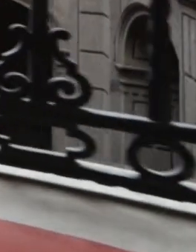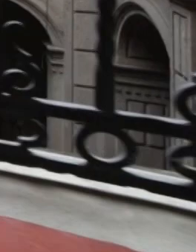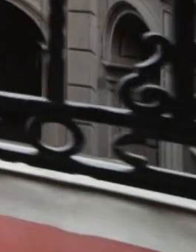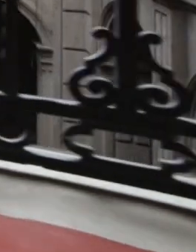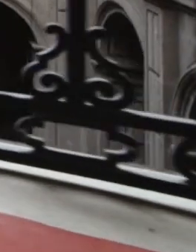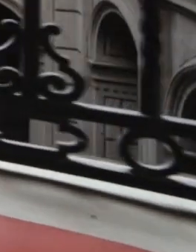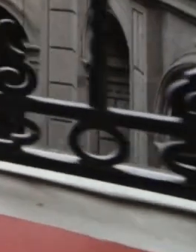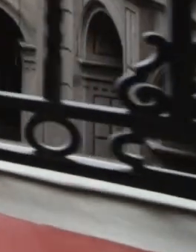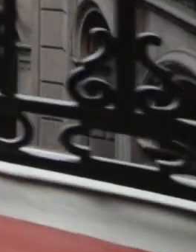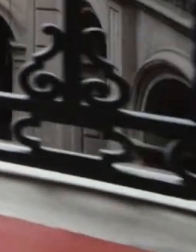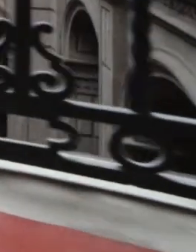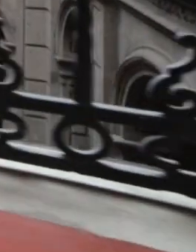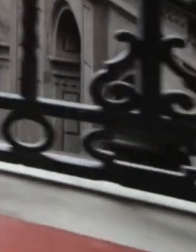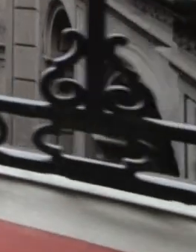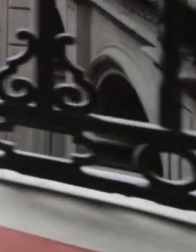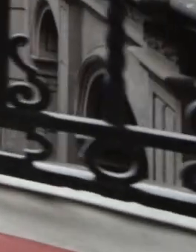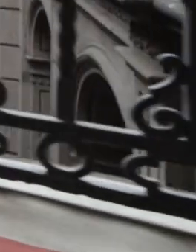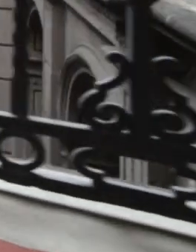Música